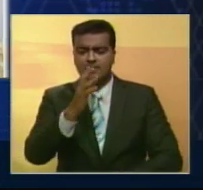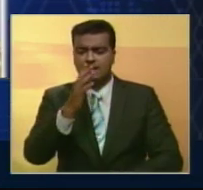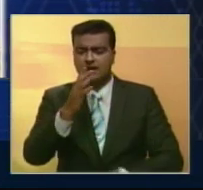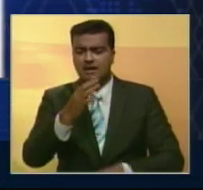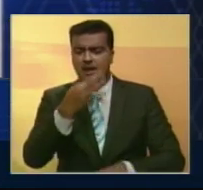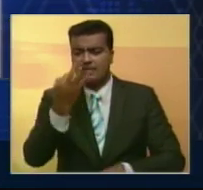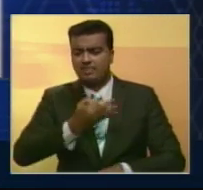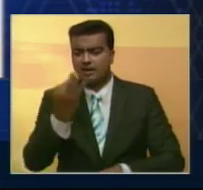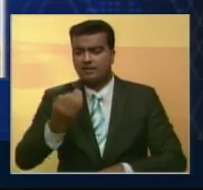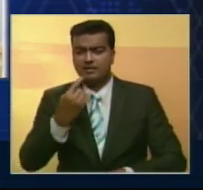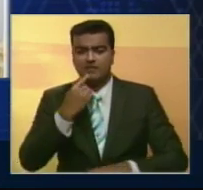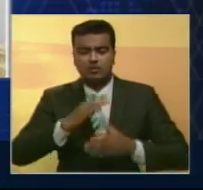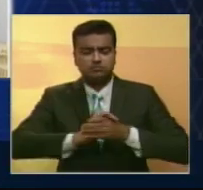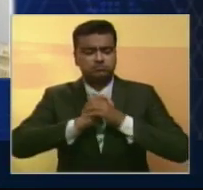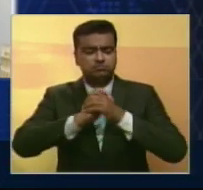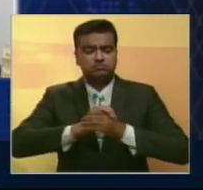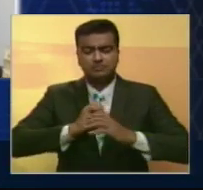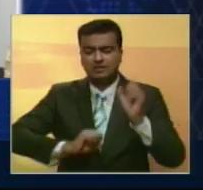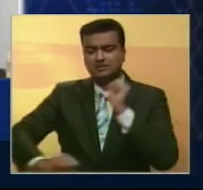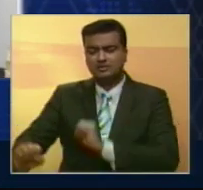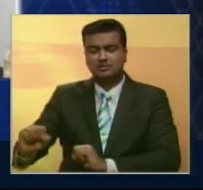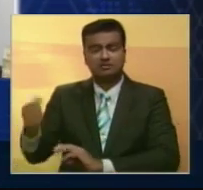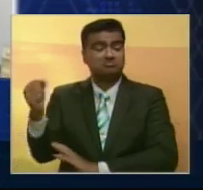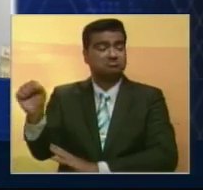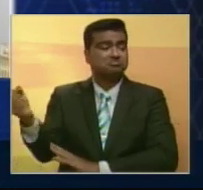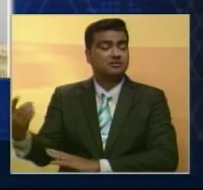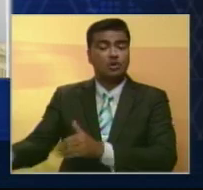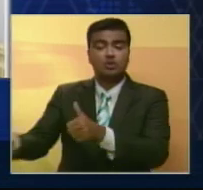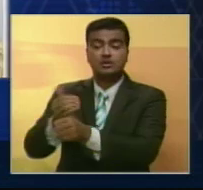Caracas una homilía para vencer la indiferencia y